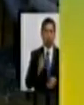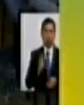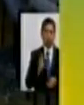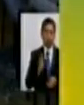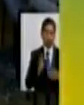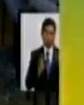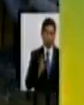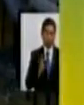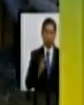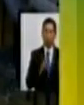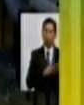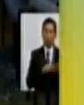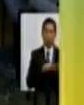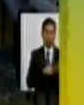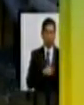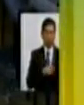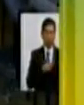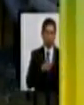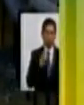Unidas.